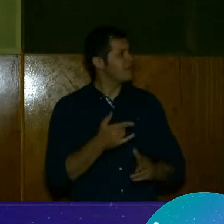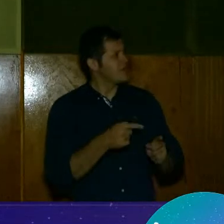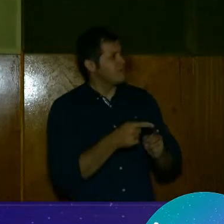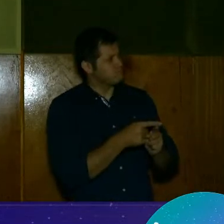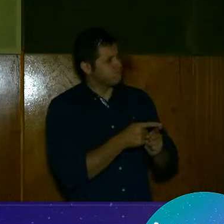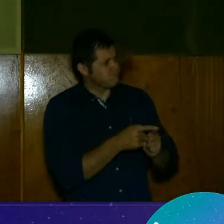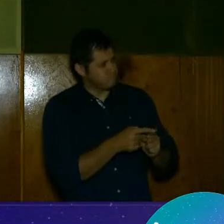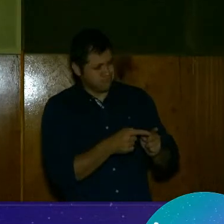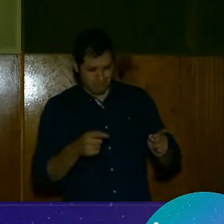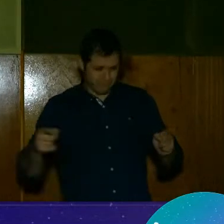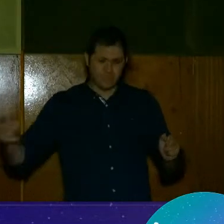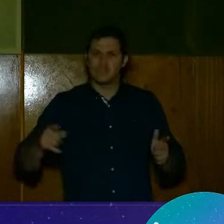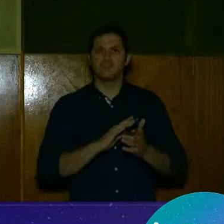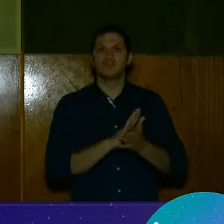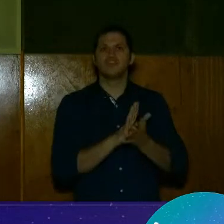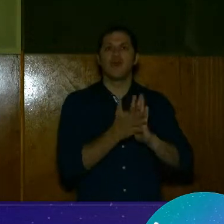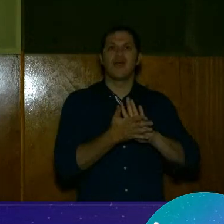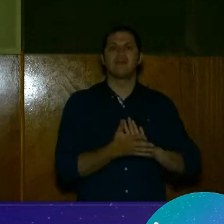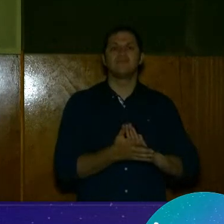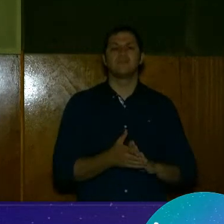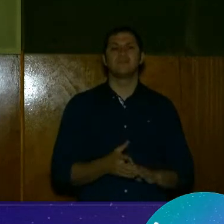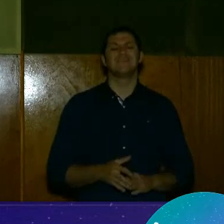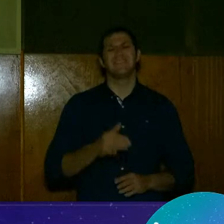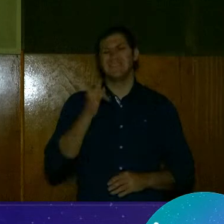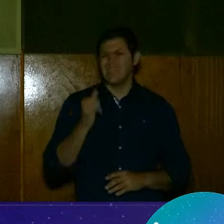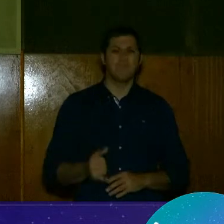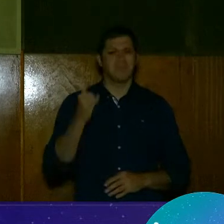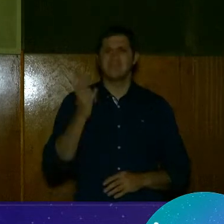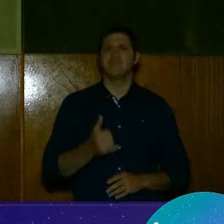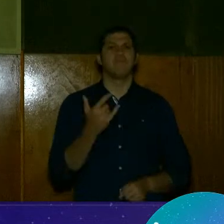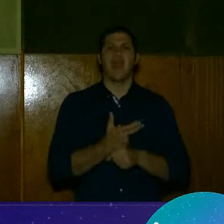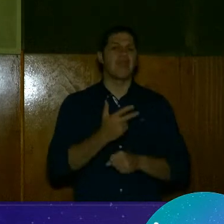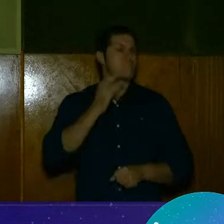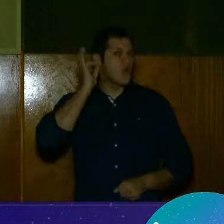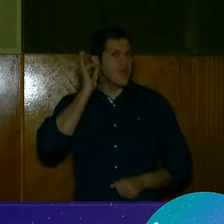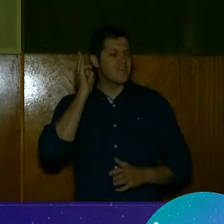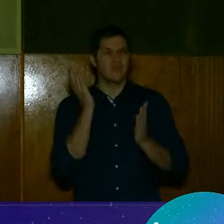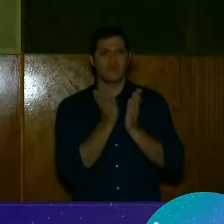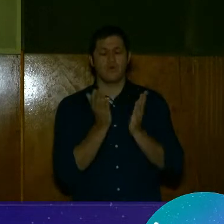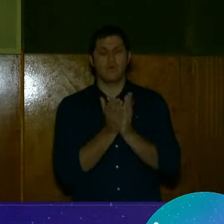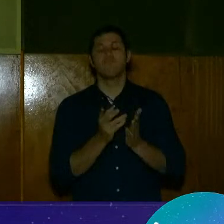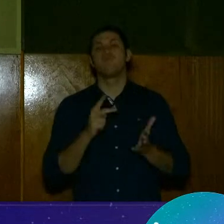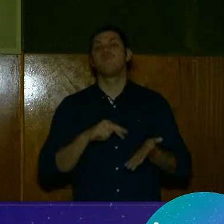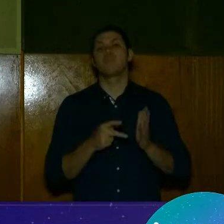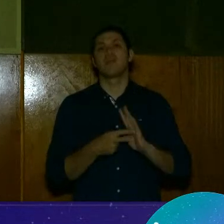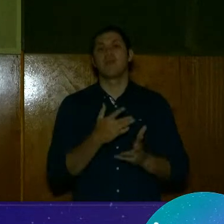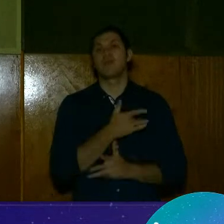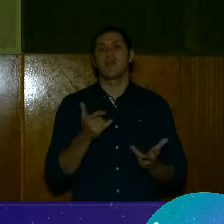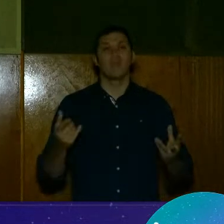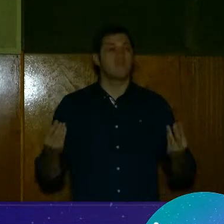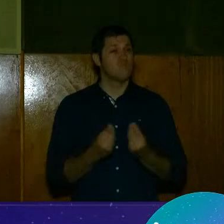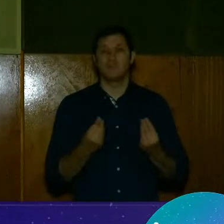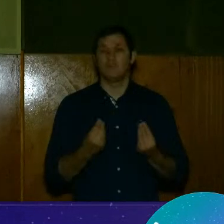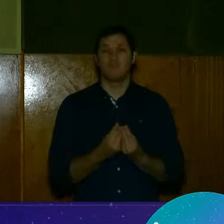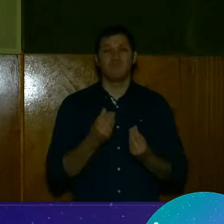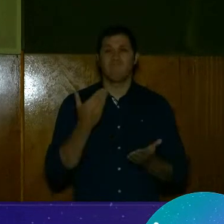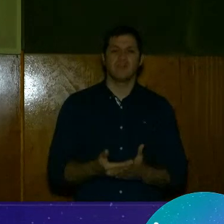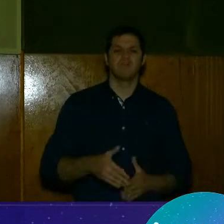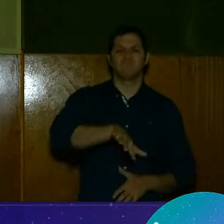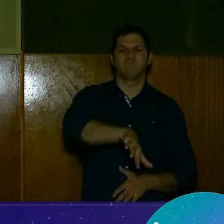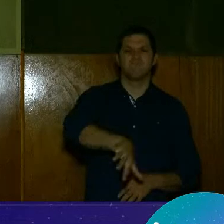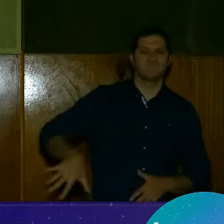tenía que empezar a sacarlas porque si no podíamos estar aquí toda la noche hablando pero si empezáramos a hablar de todas las que hay en haríamos toda la